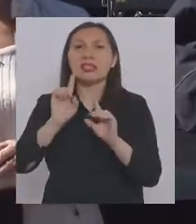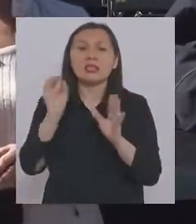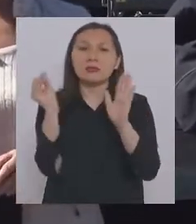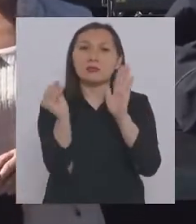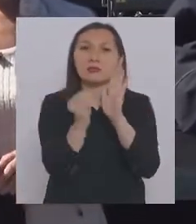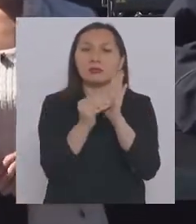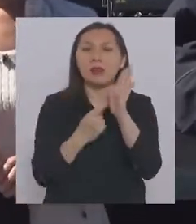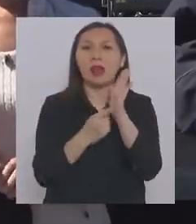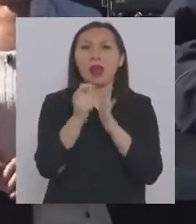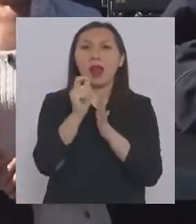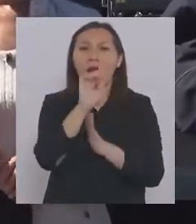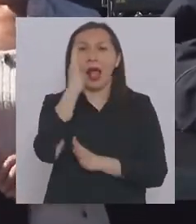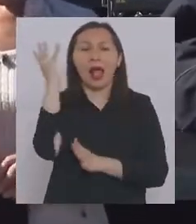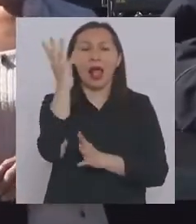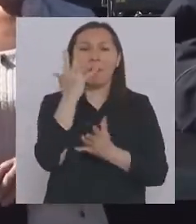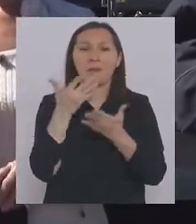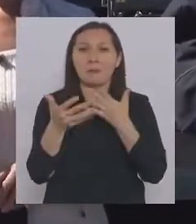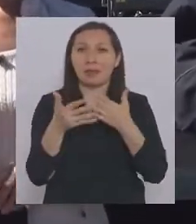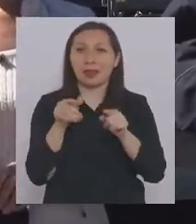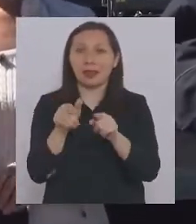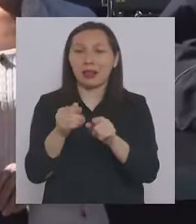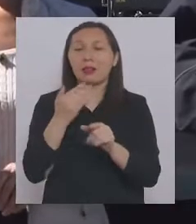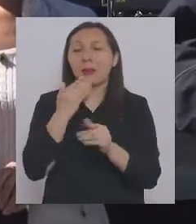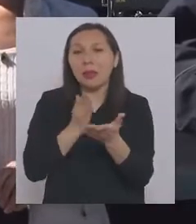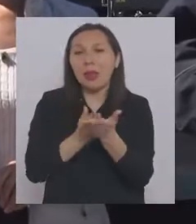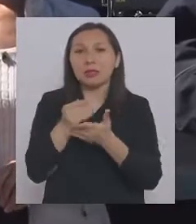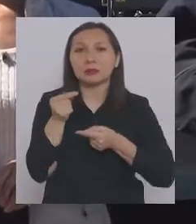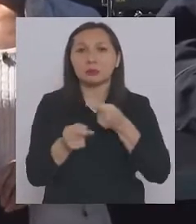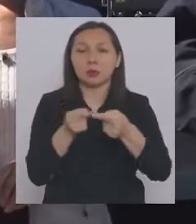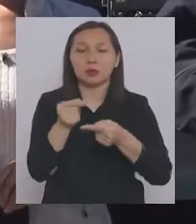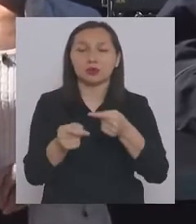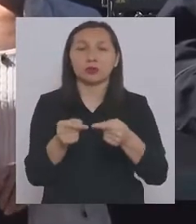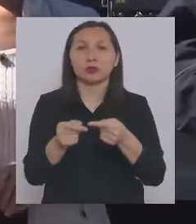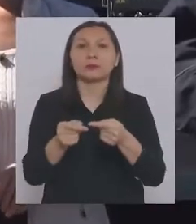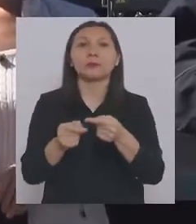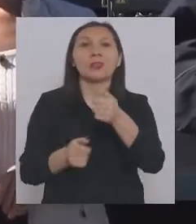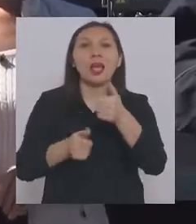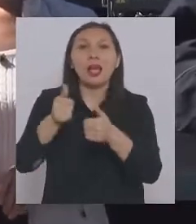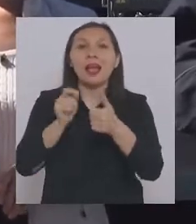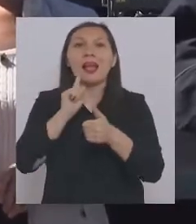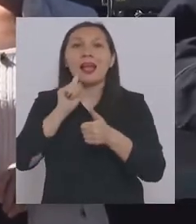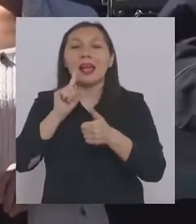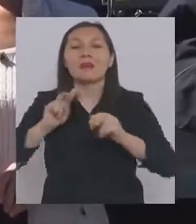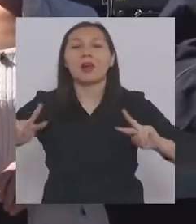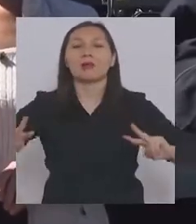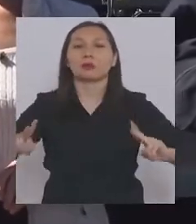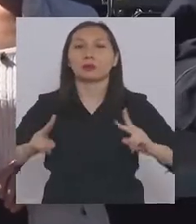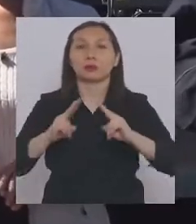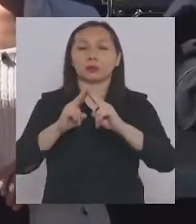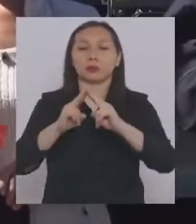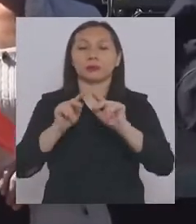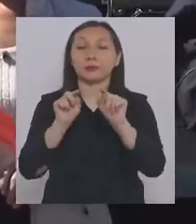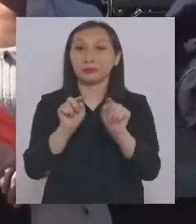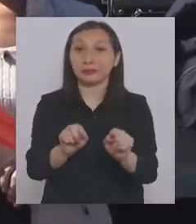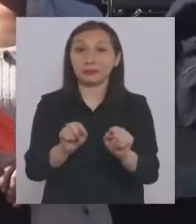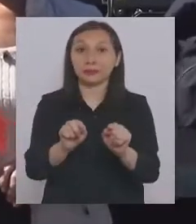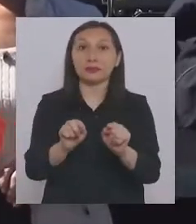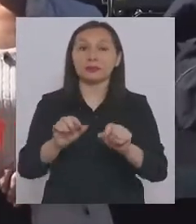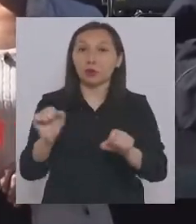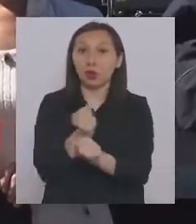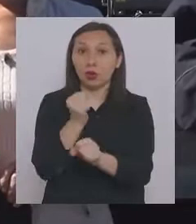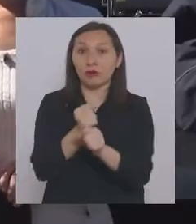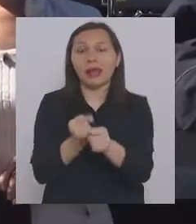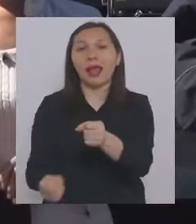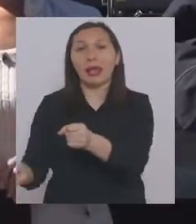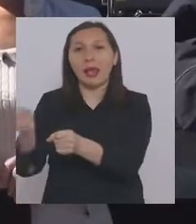ahora tenemos que iniciar el proceso de licitación y construcción. Esta obra va a reemplazar